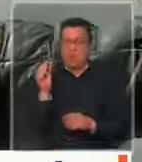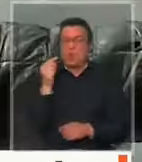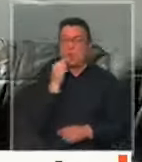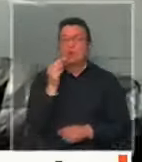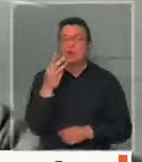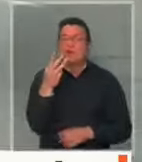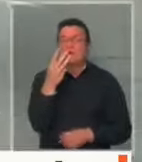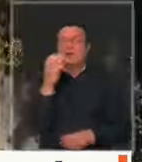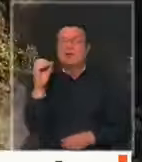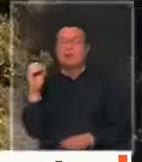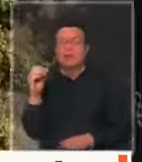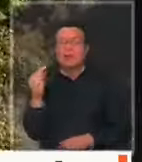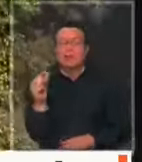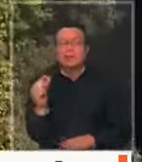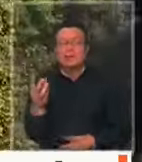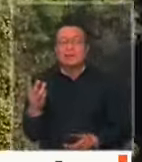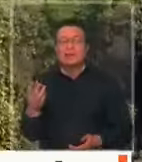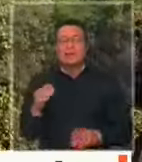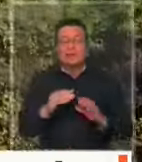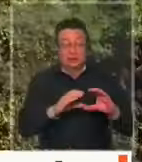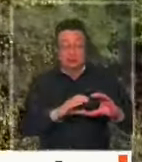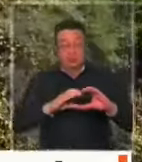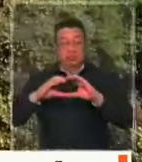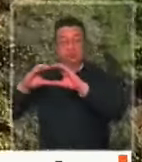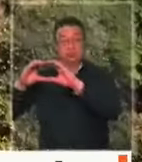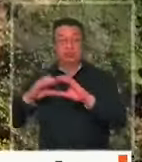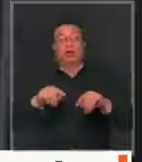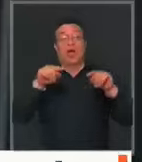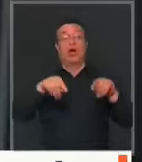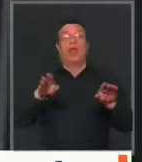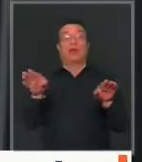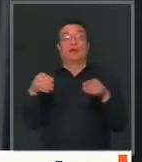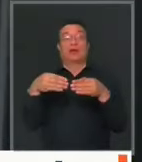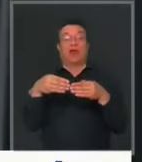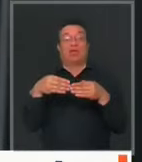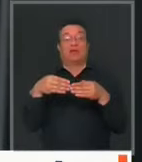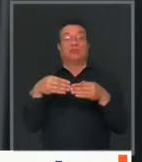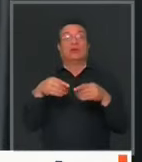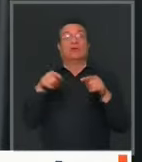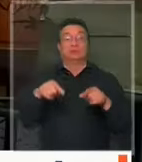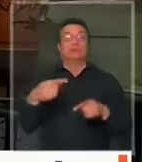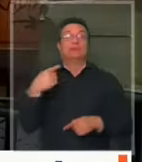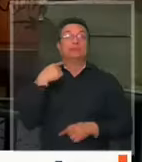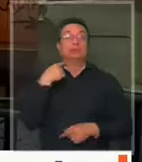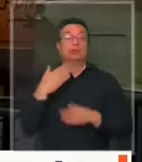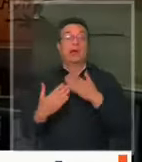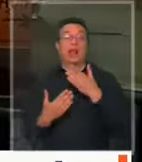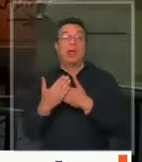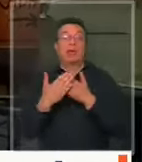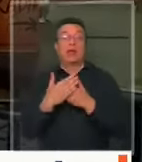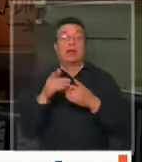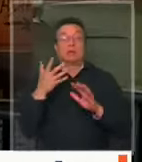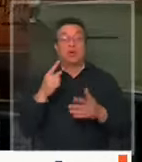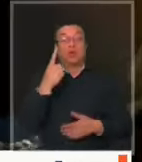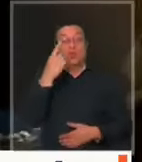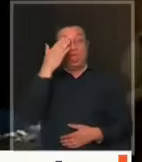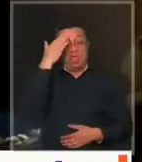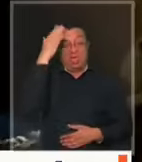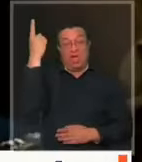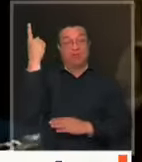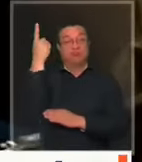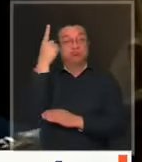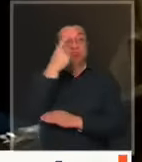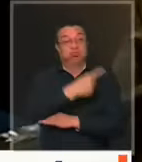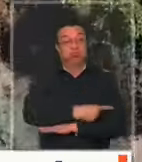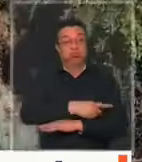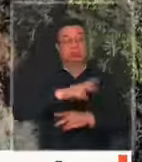vale 300 pesos. El ascensor ahora quedó cerrado. Apareció así por la mañana, pasará al menos un día completo hasta